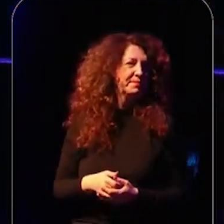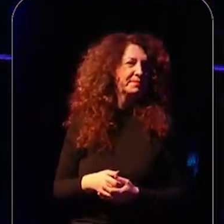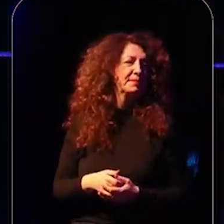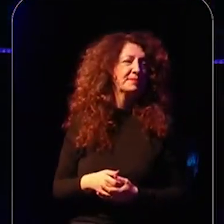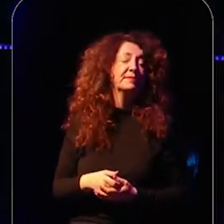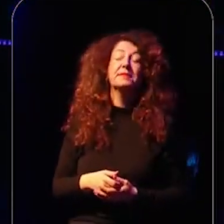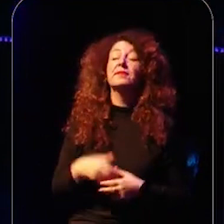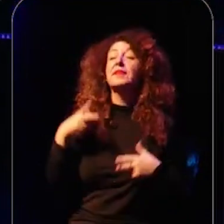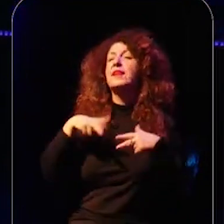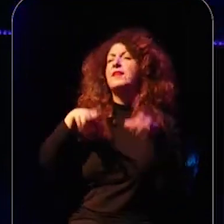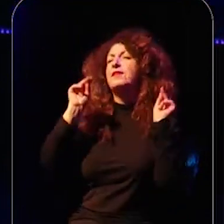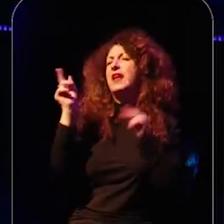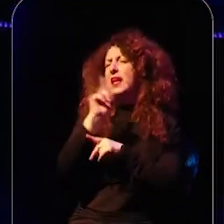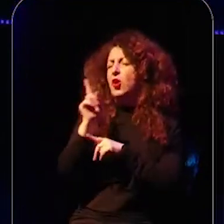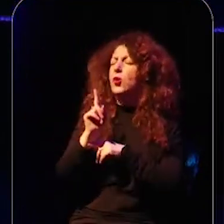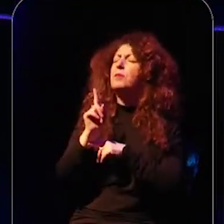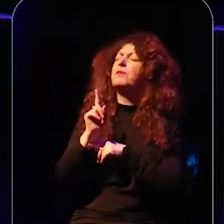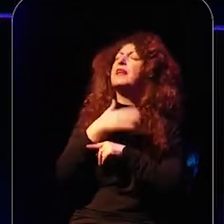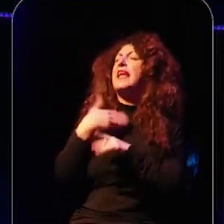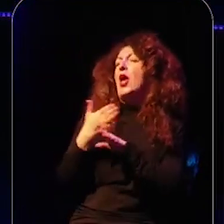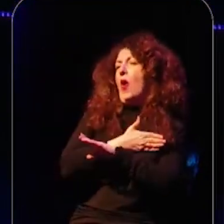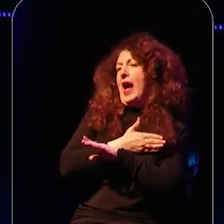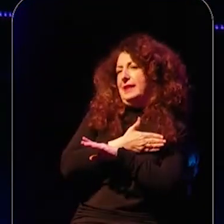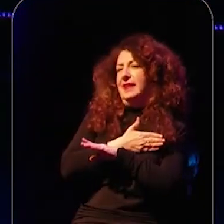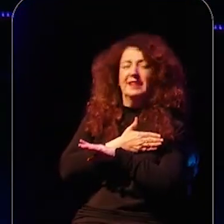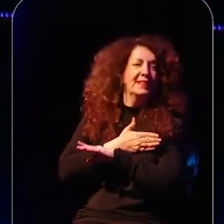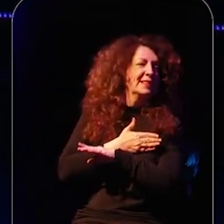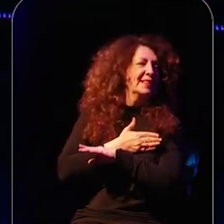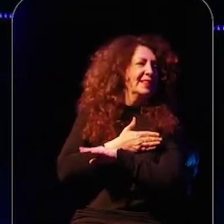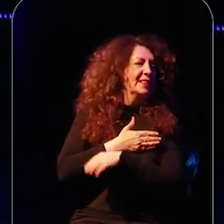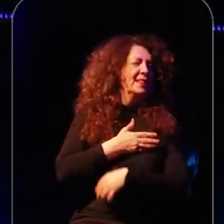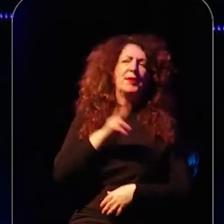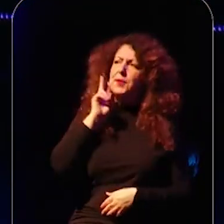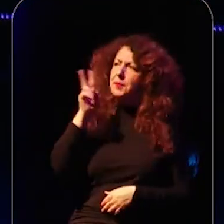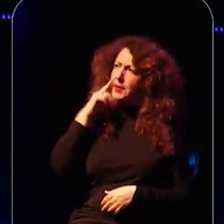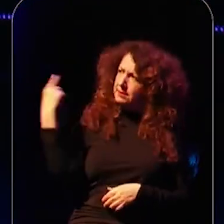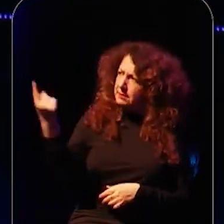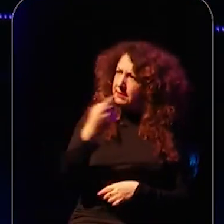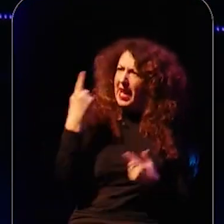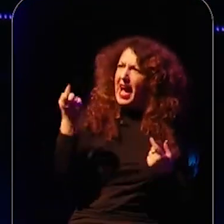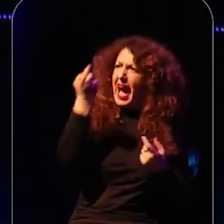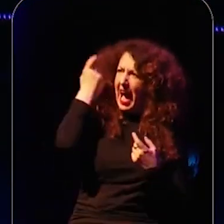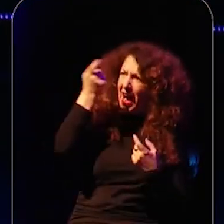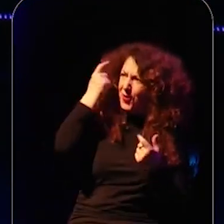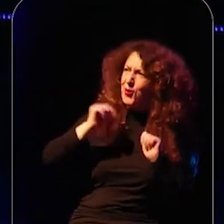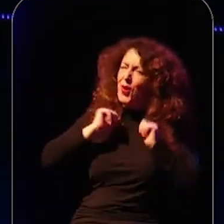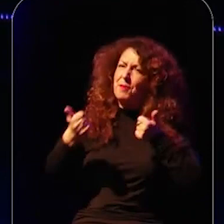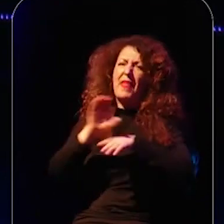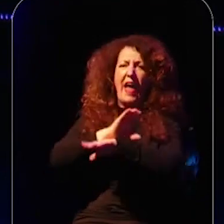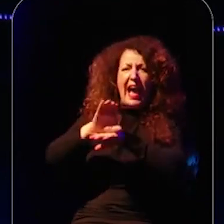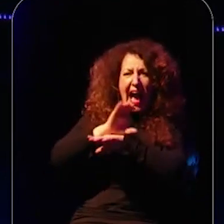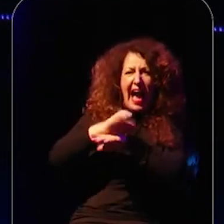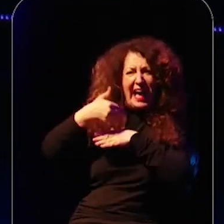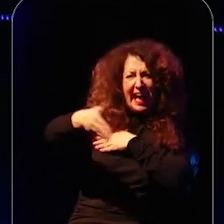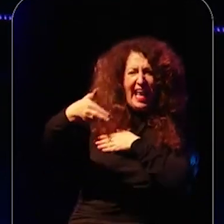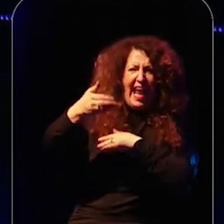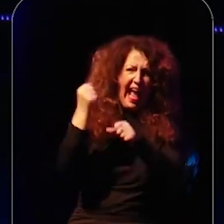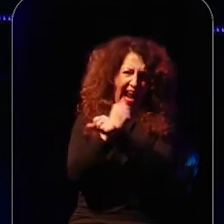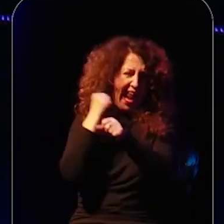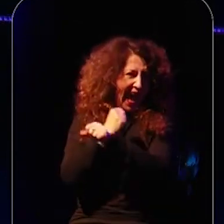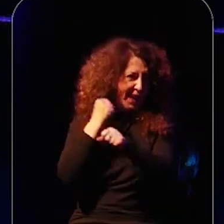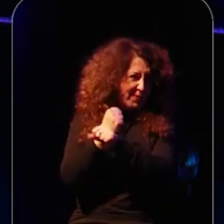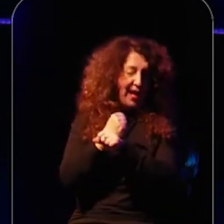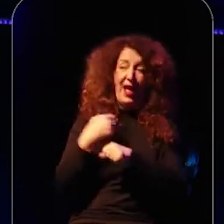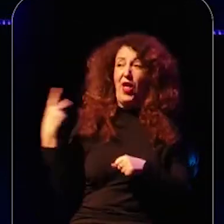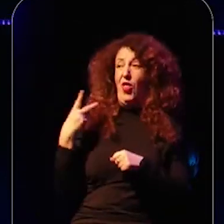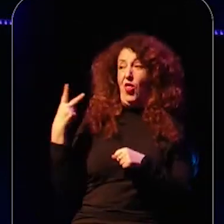Bueno, y antes de acabar, nos gustaría daros, como aquí creemos que hay bastantes estudiantes, gente que estáis empezando vuestras carreras laborales, aunque